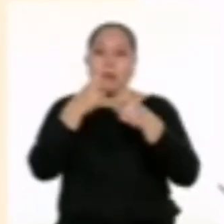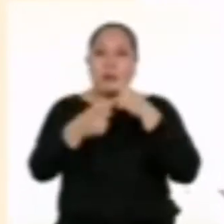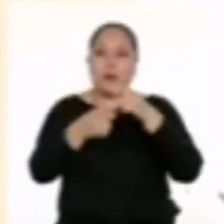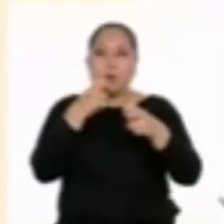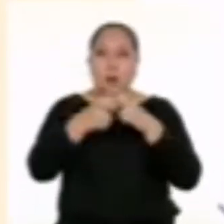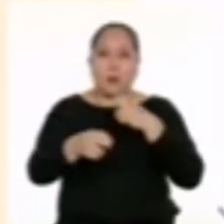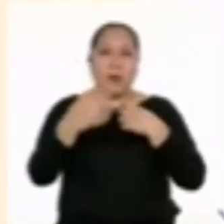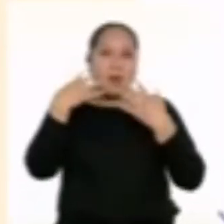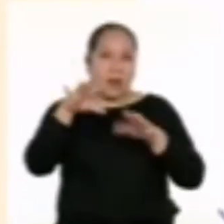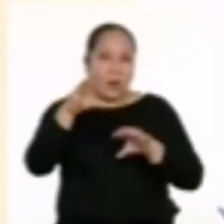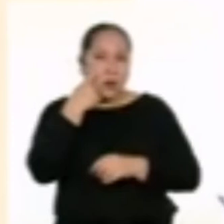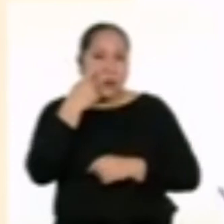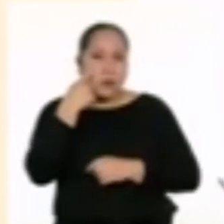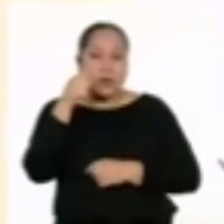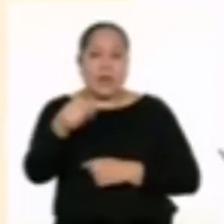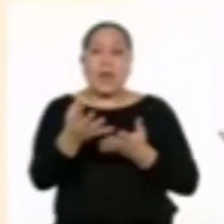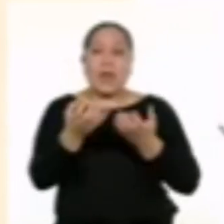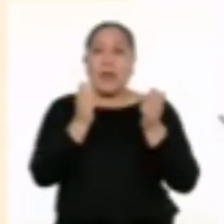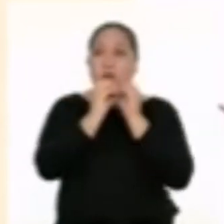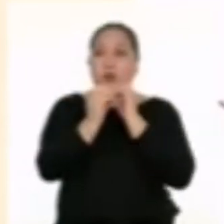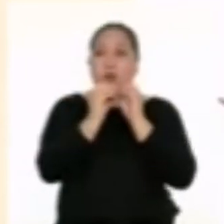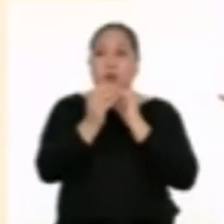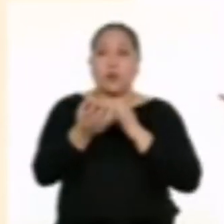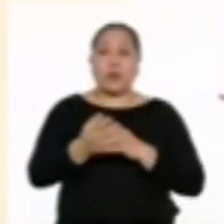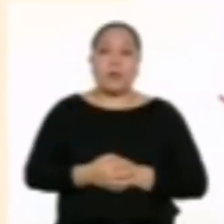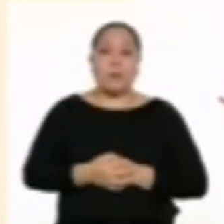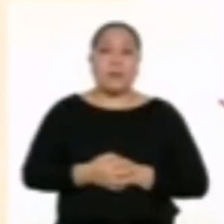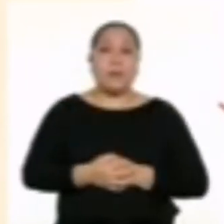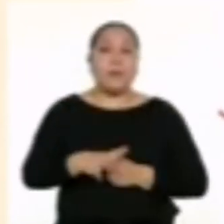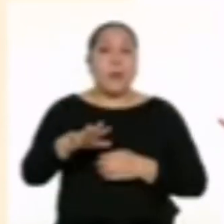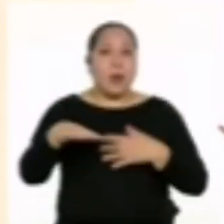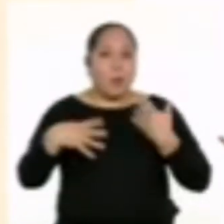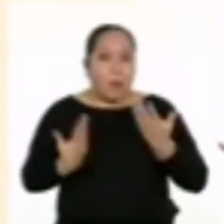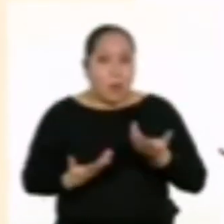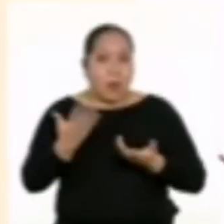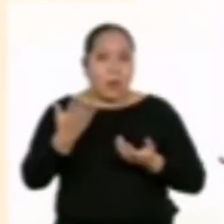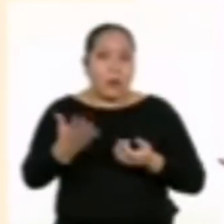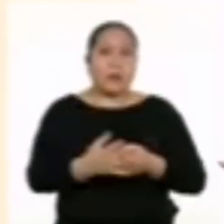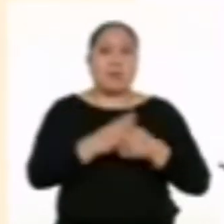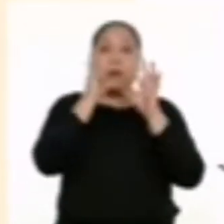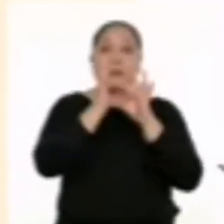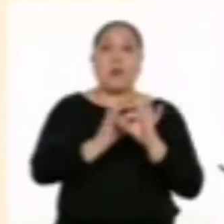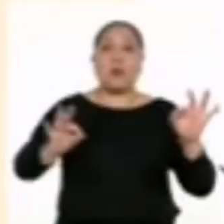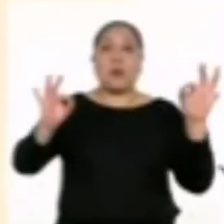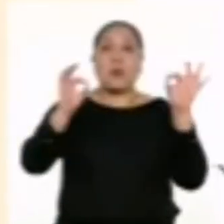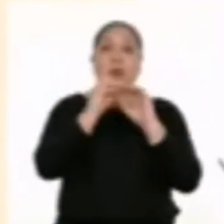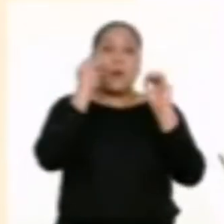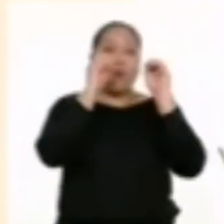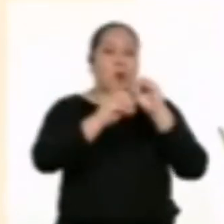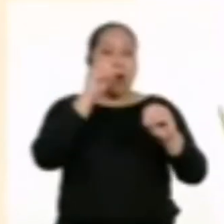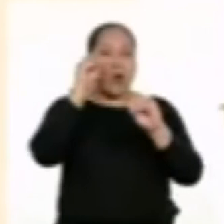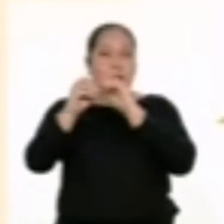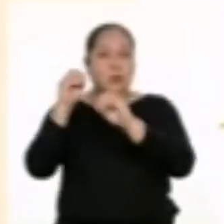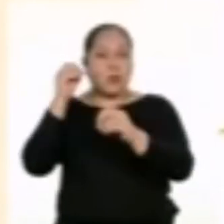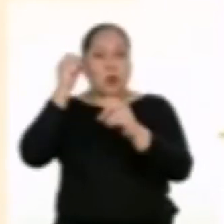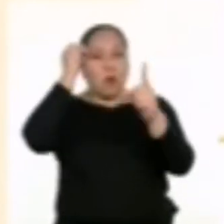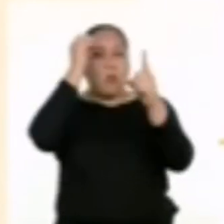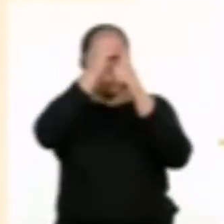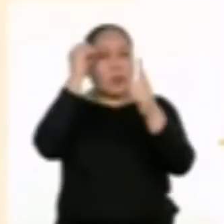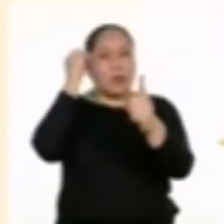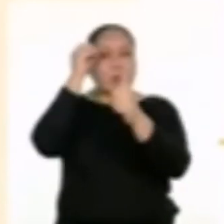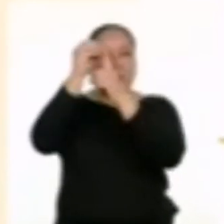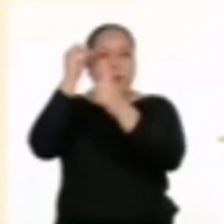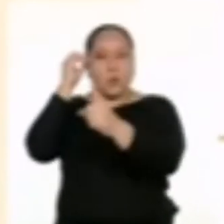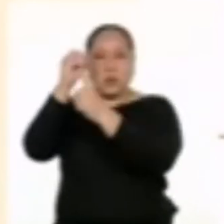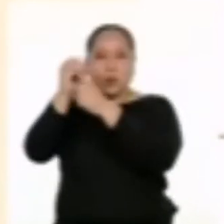problemática que conocemos y queremos solucionar. Para hacerlo, es importante que nos planteemos objetivos y en base